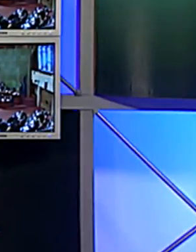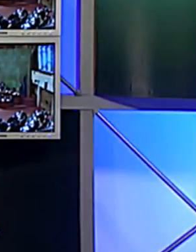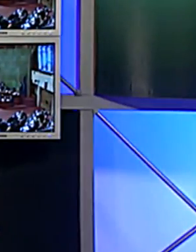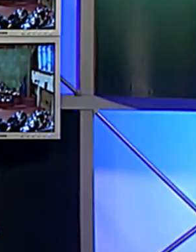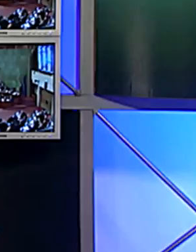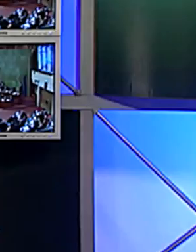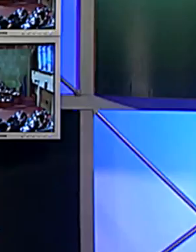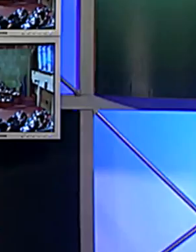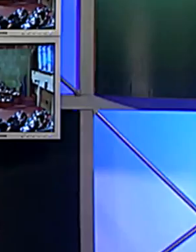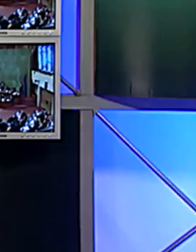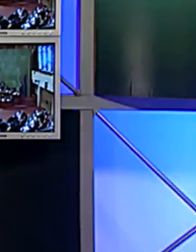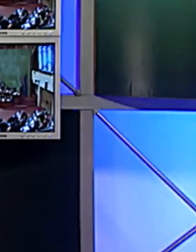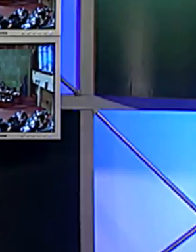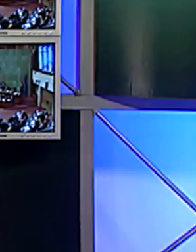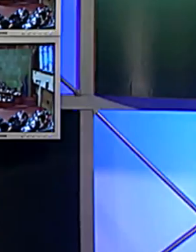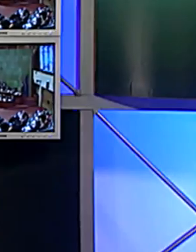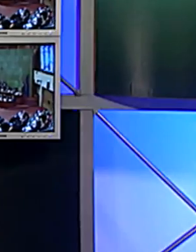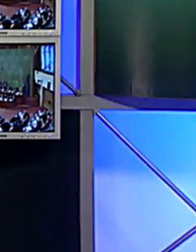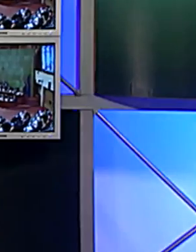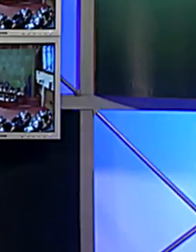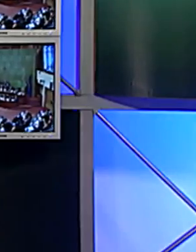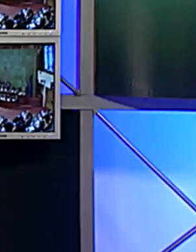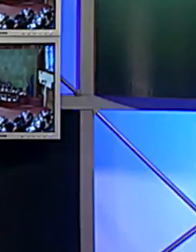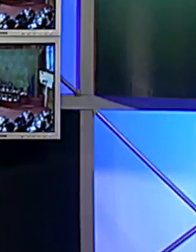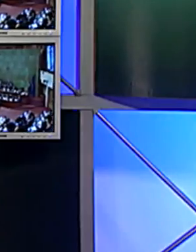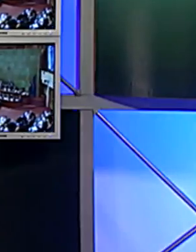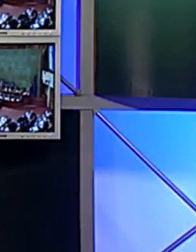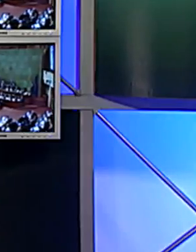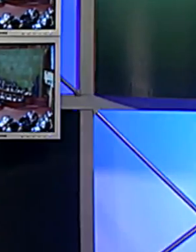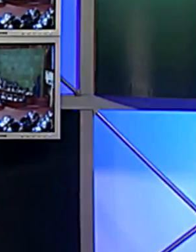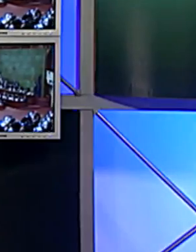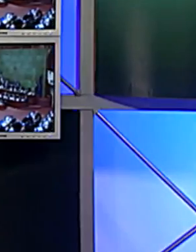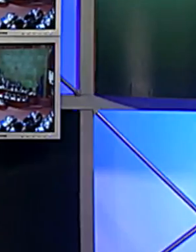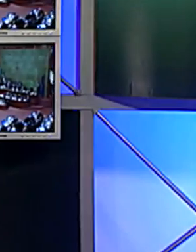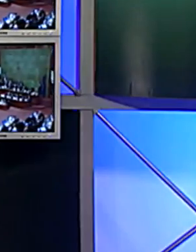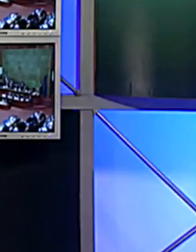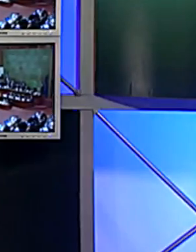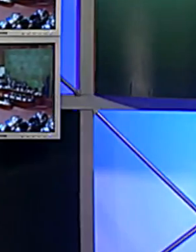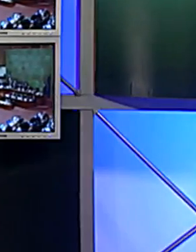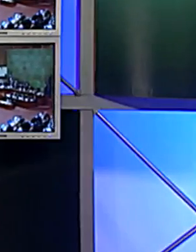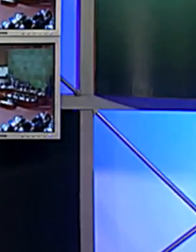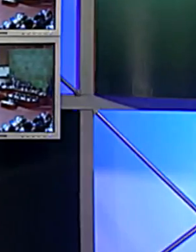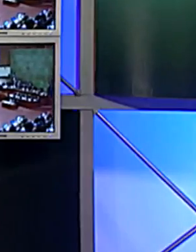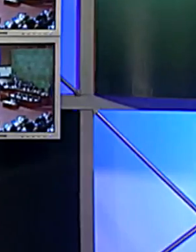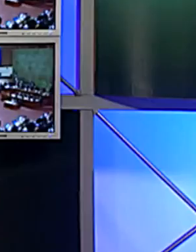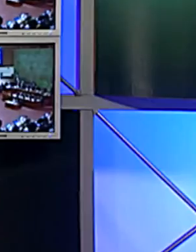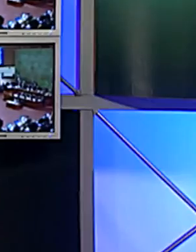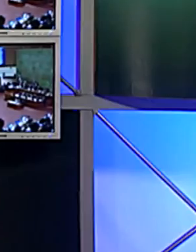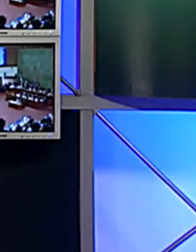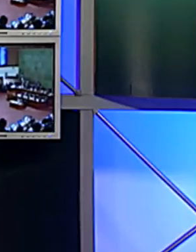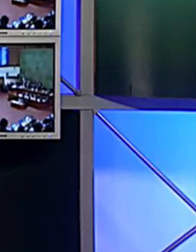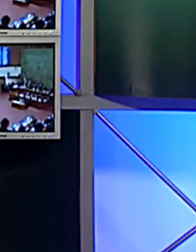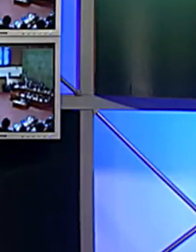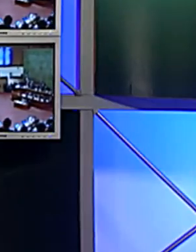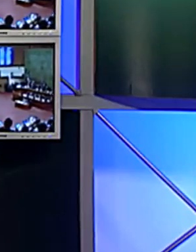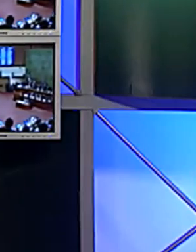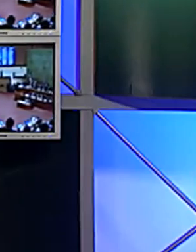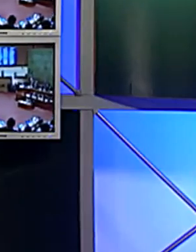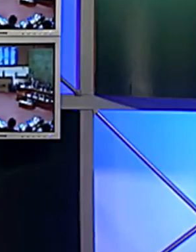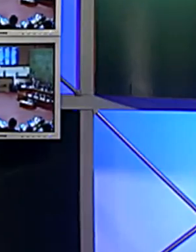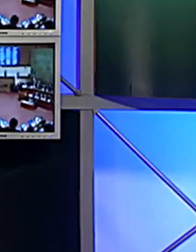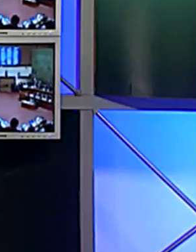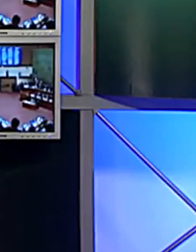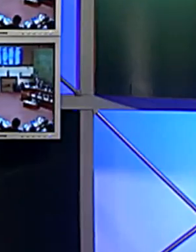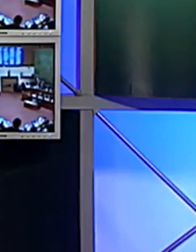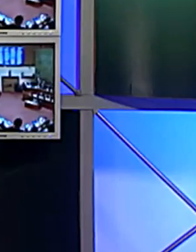Huasco Tierra Amarilla y Vallenar agrupadas en el distrito número 6 de la región de Atacama cerró la hora de incidentes y con ello la sesión de